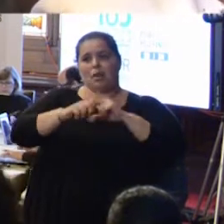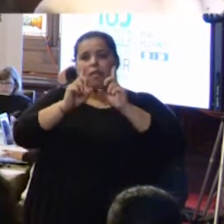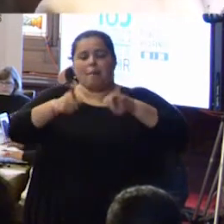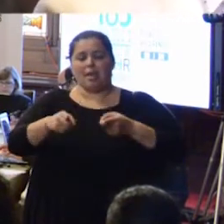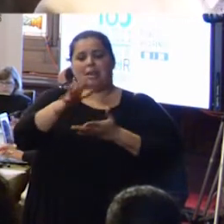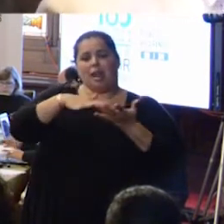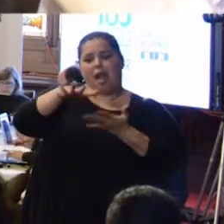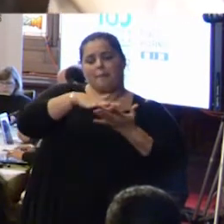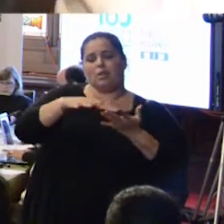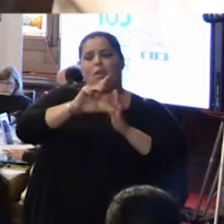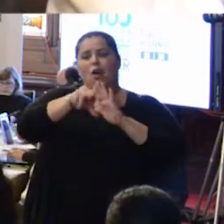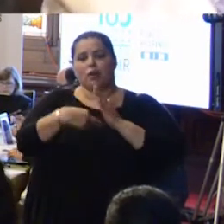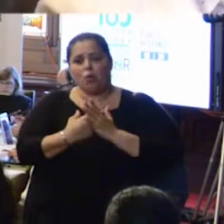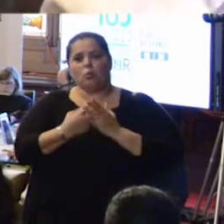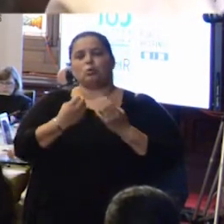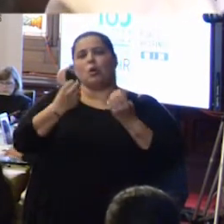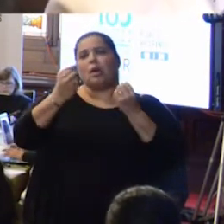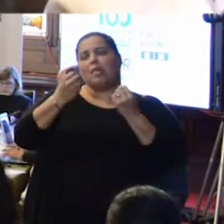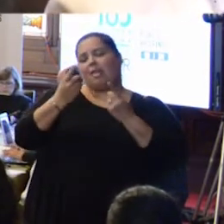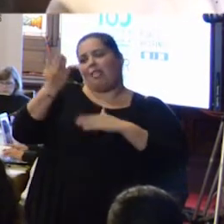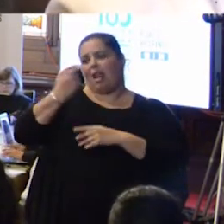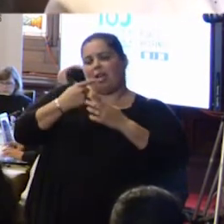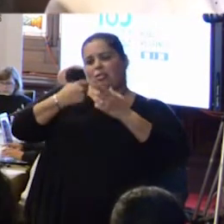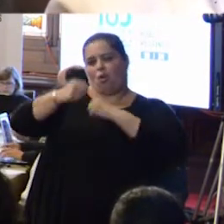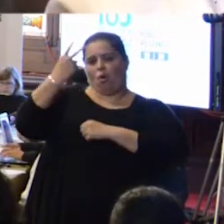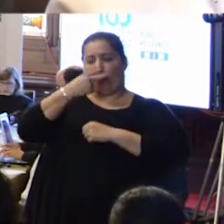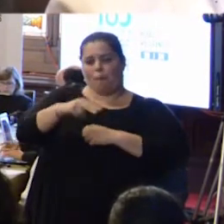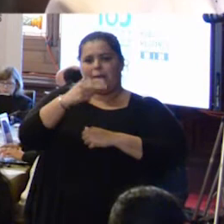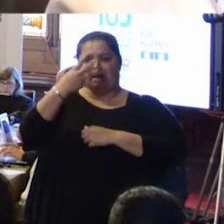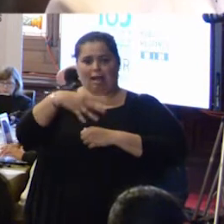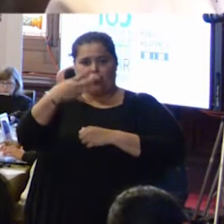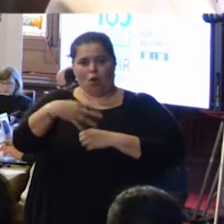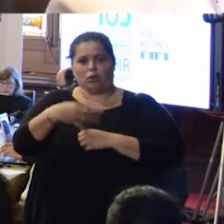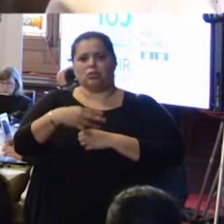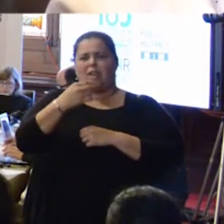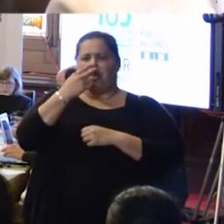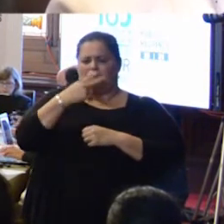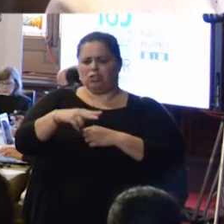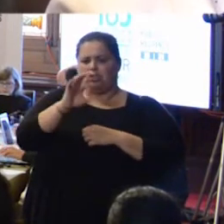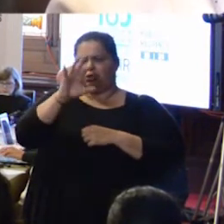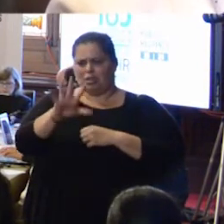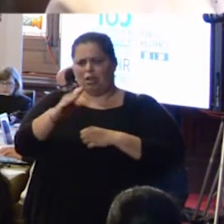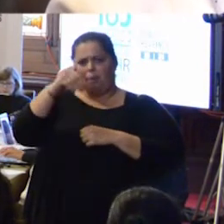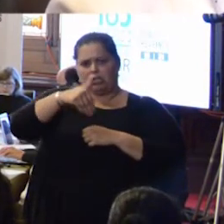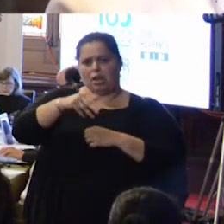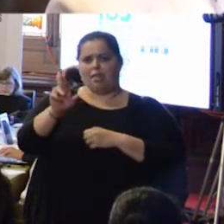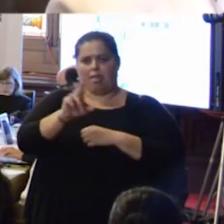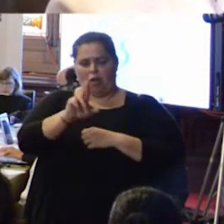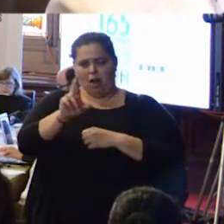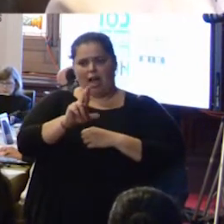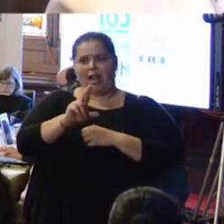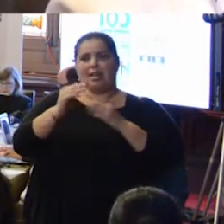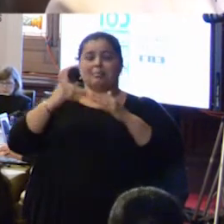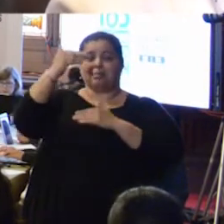recursos, en donde desde 2014, con 105 millones de dólares de presupuesto, hasta lo previsto para el 2018,